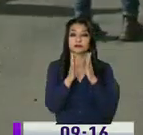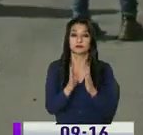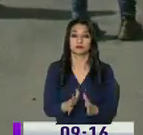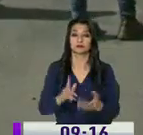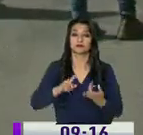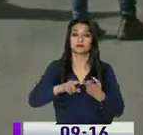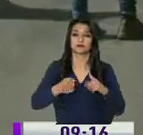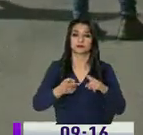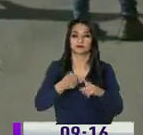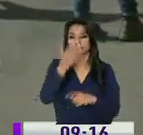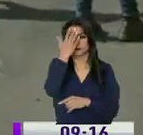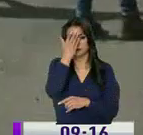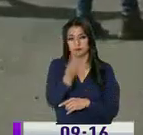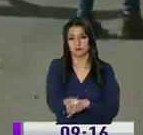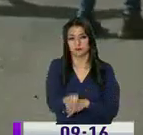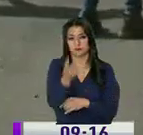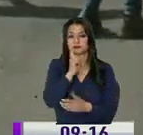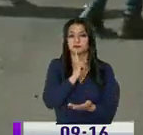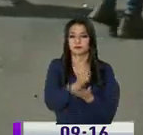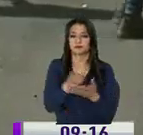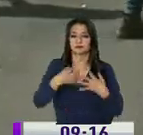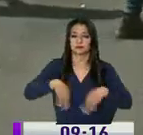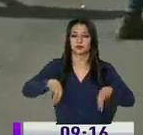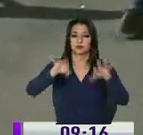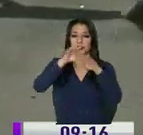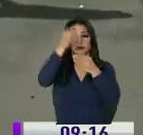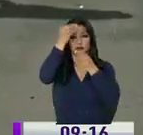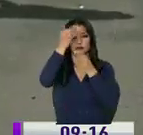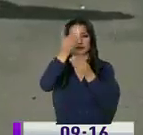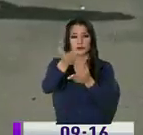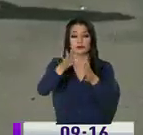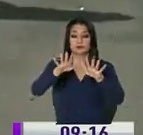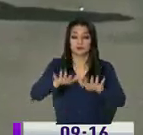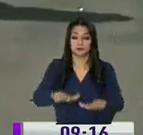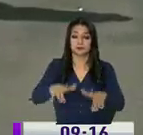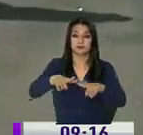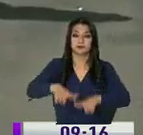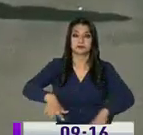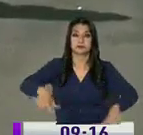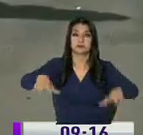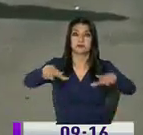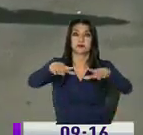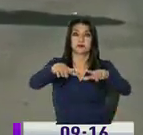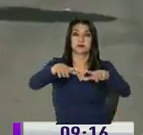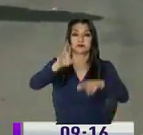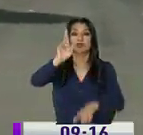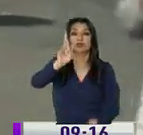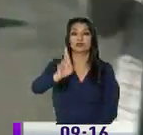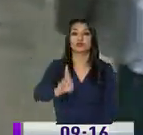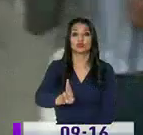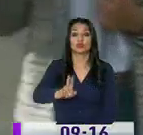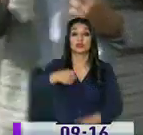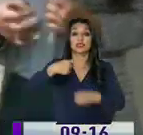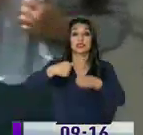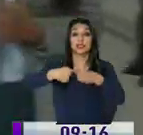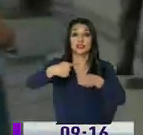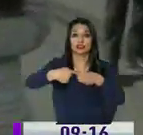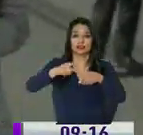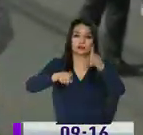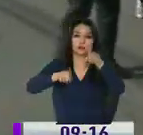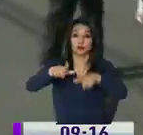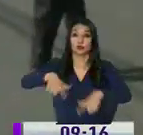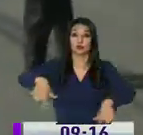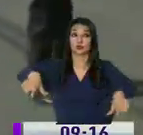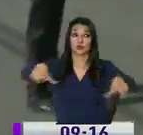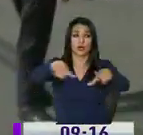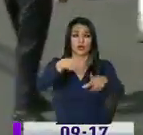buen día. Es importante mencionar esta información puesto que aquí en el sector del sur de la capital, en varios sectores, lo que se va a realizar